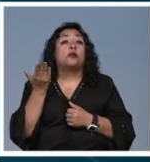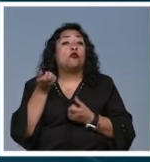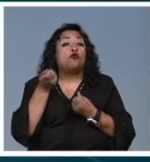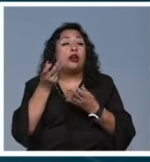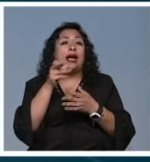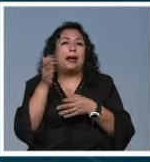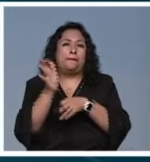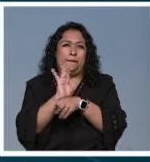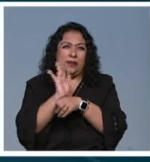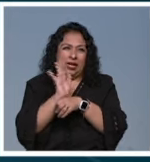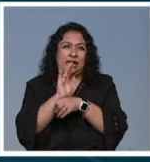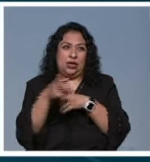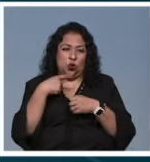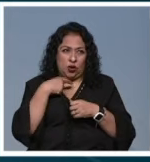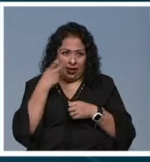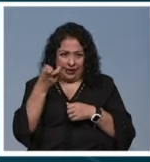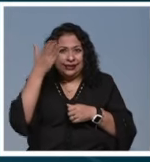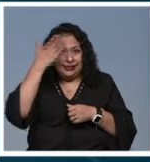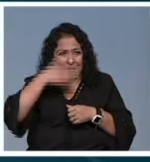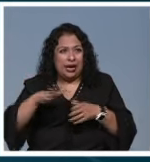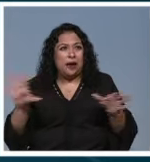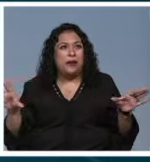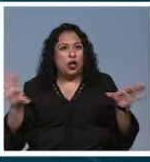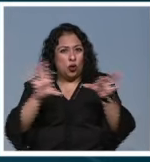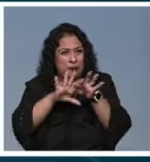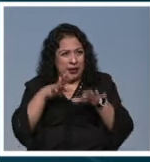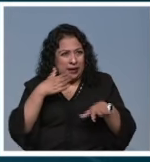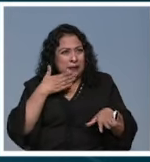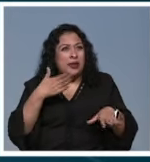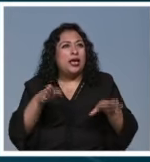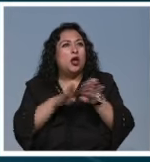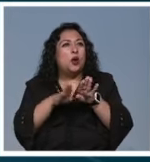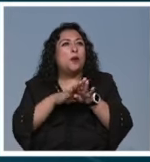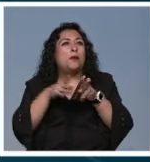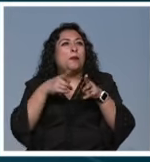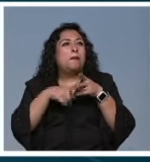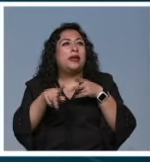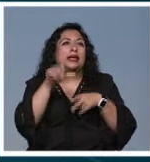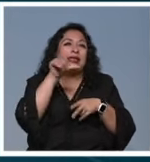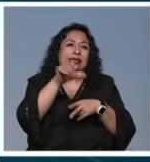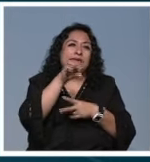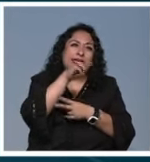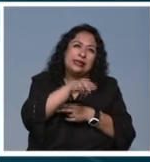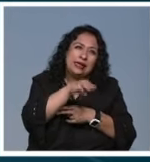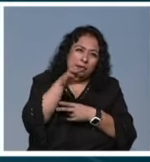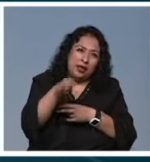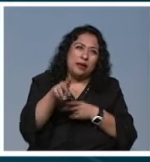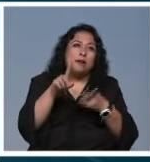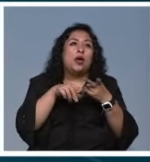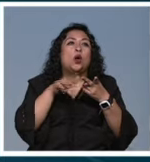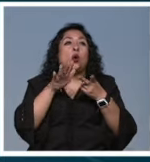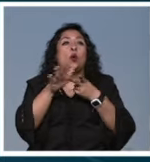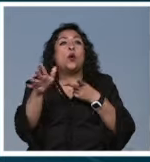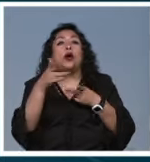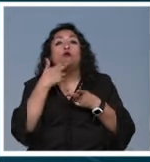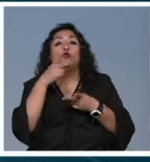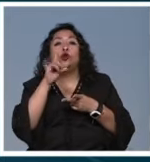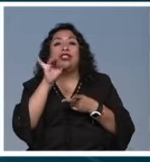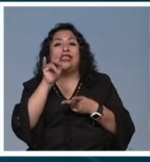atributos de la película justamente es que ella supo combinar muy bien en qué parte entraba el 16 milímetros y en qué parte iba la parte